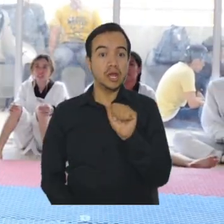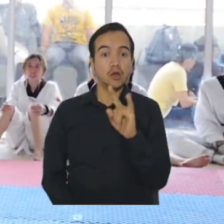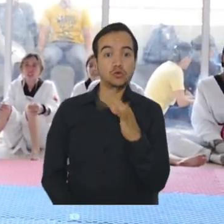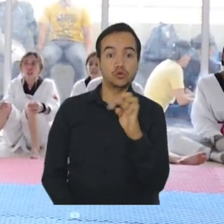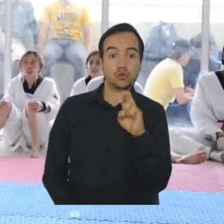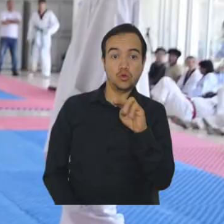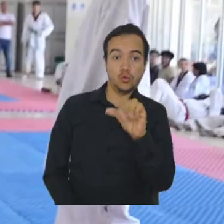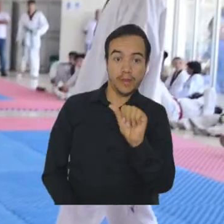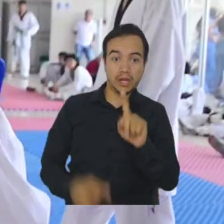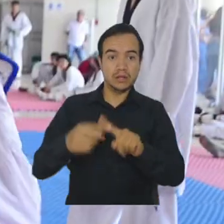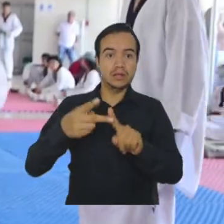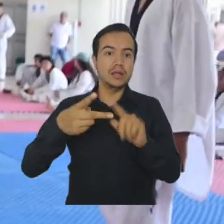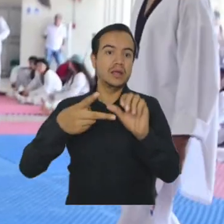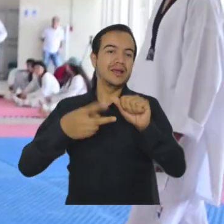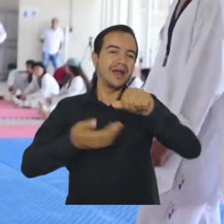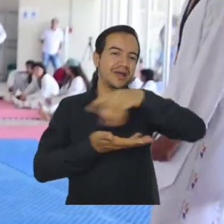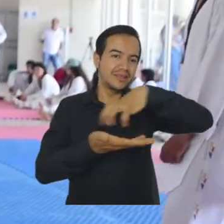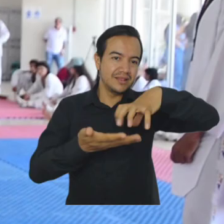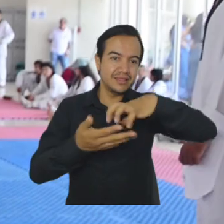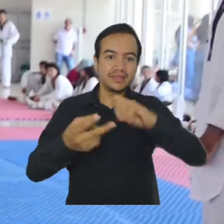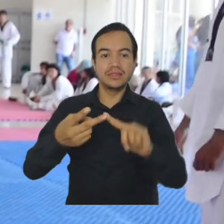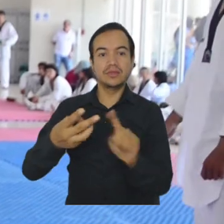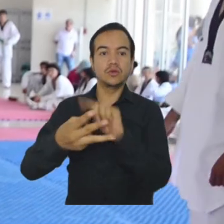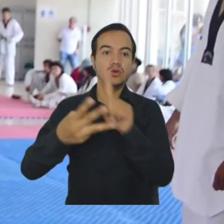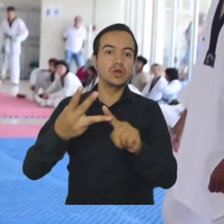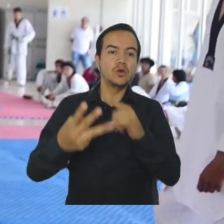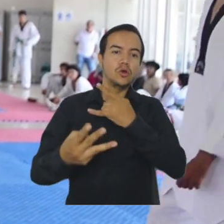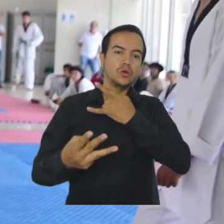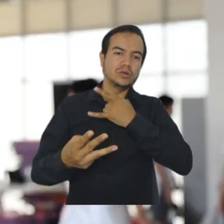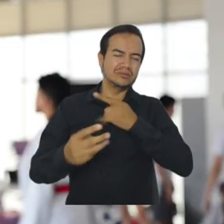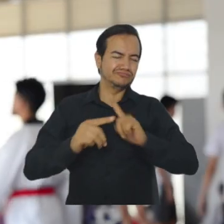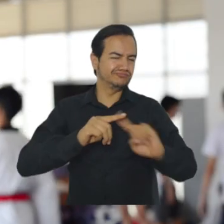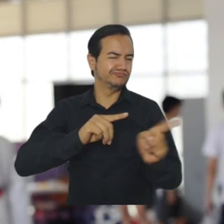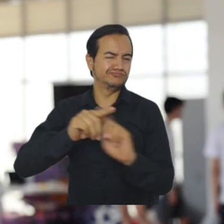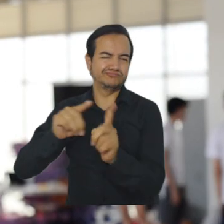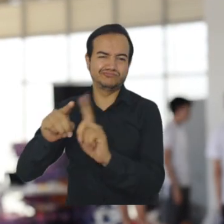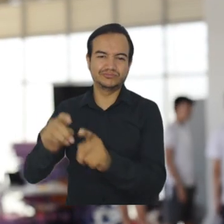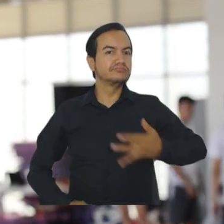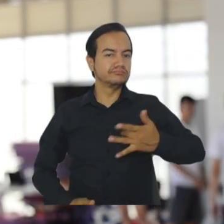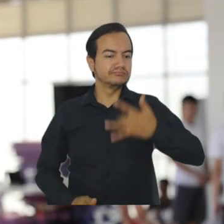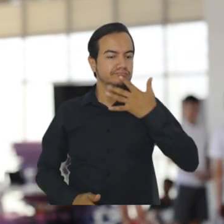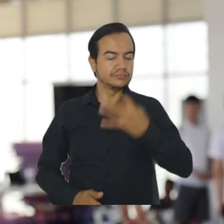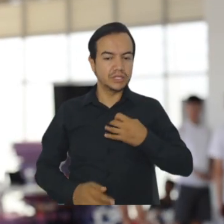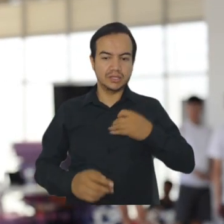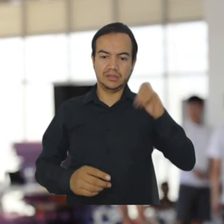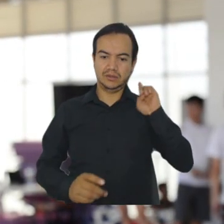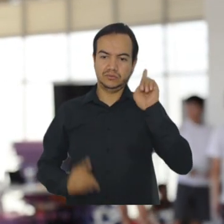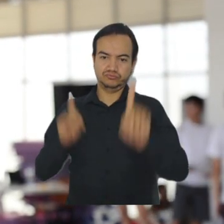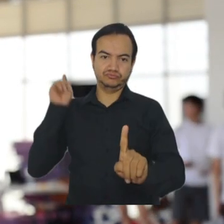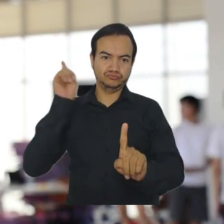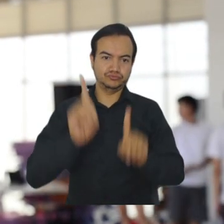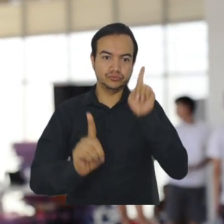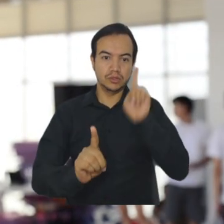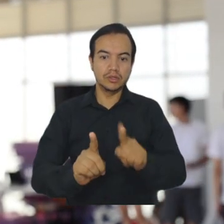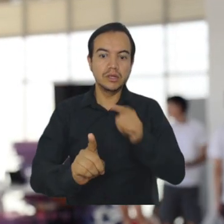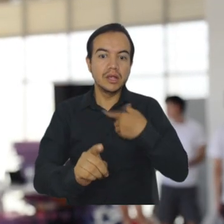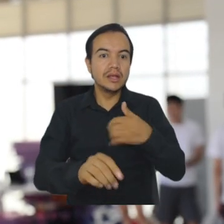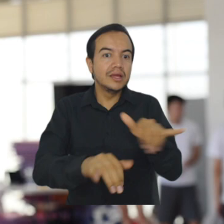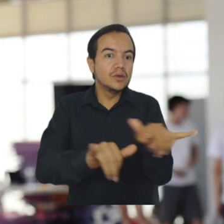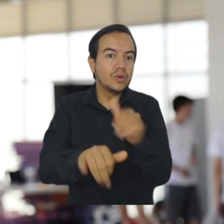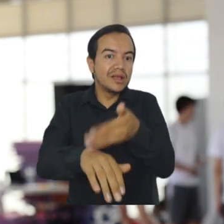del Atlántico, Team Halcones de Barranquilla, entre otros. Bueno, la verdad es que este intercambio ha sido como